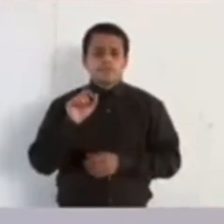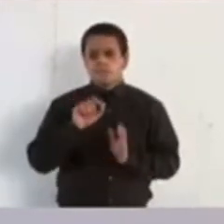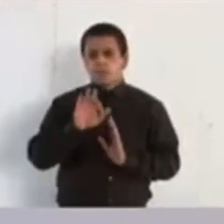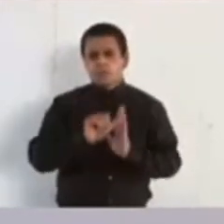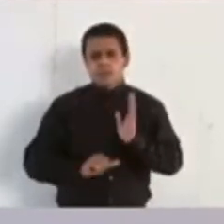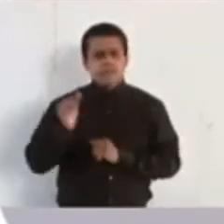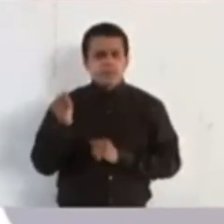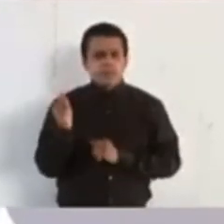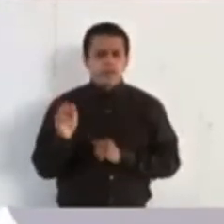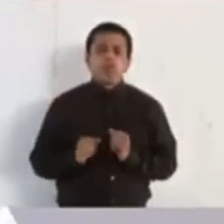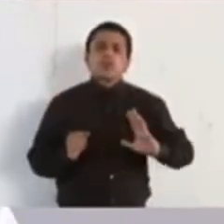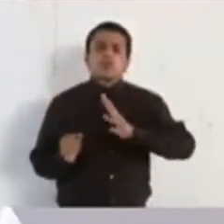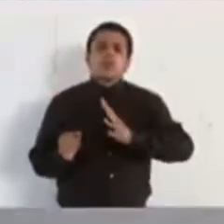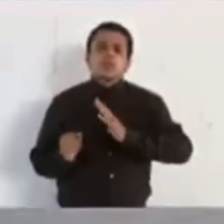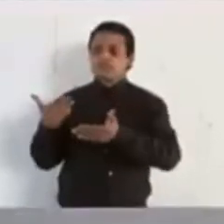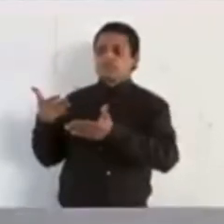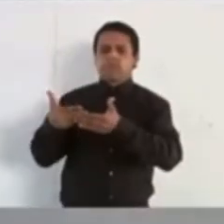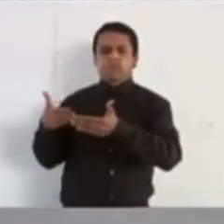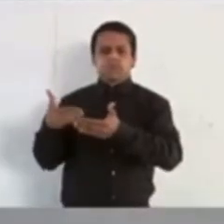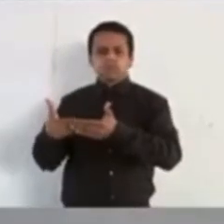febrero, teníamos